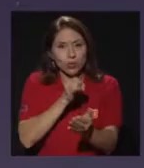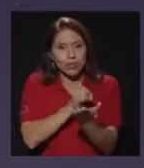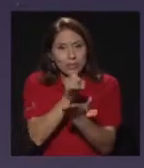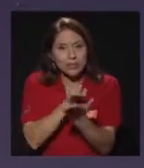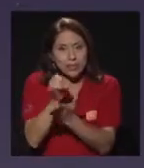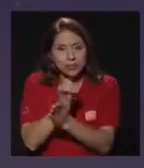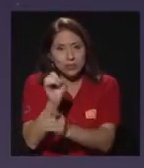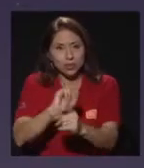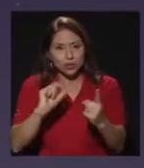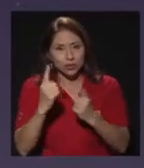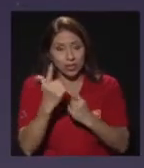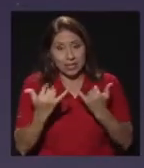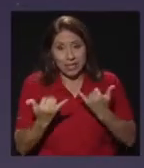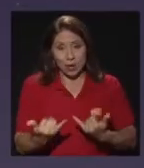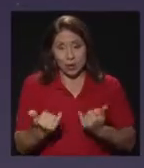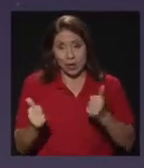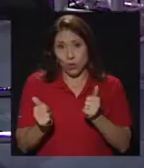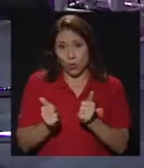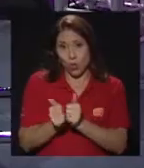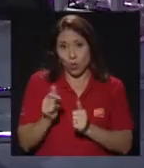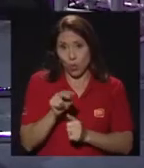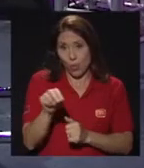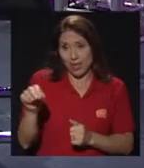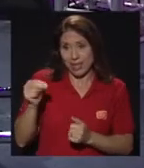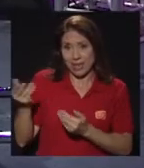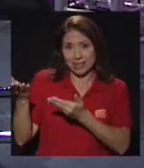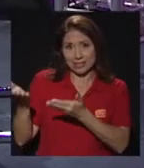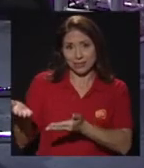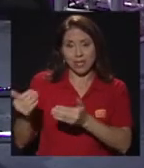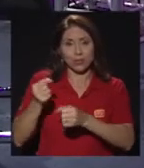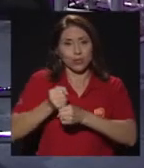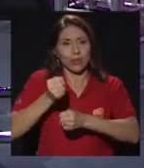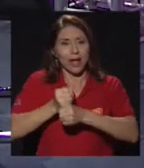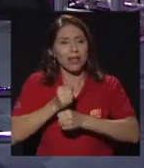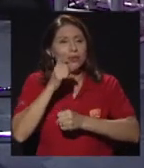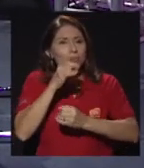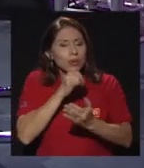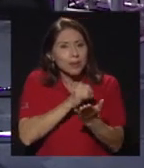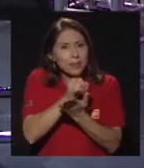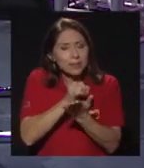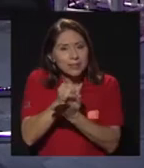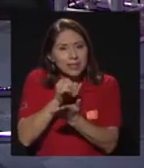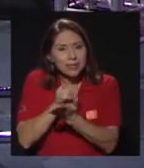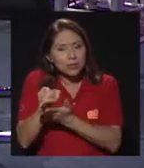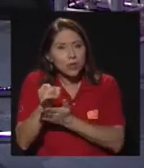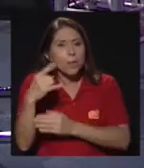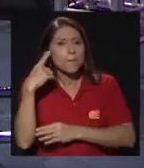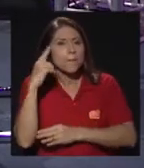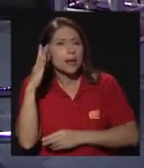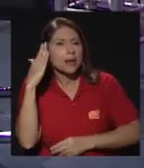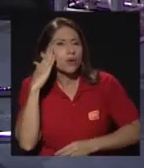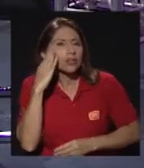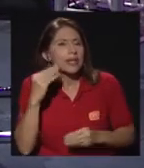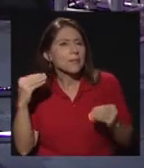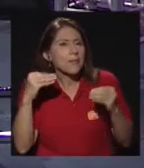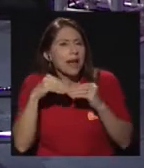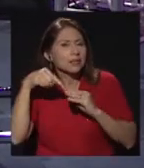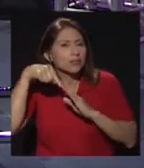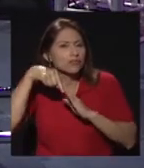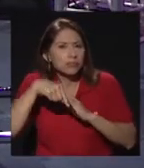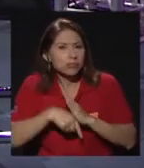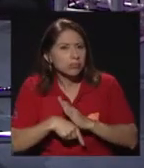y estoy trabajando junto a las compañeras que nos acompañan hoy en una investigación para conocer más a